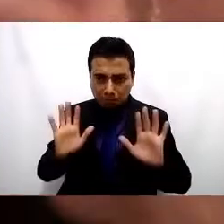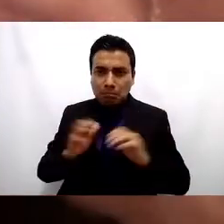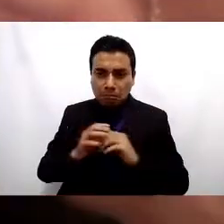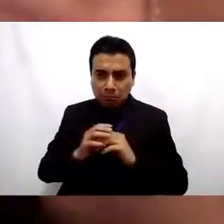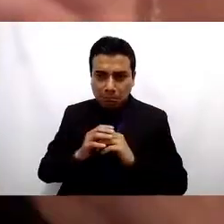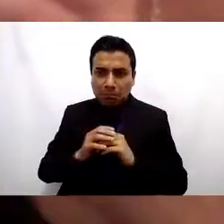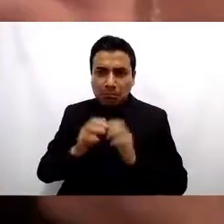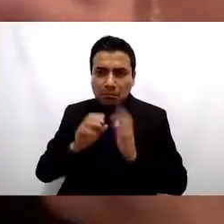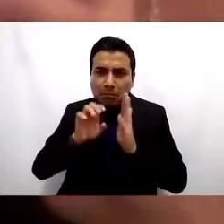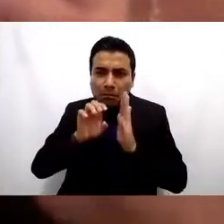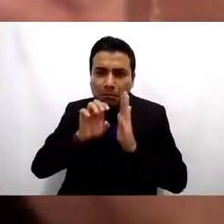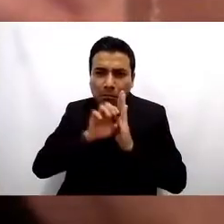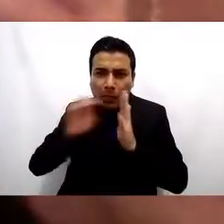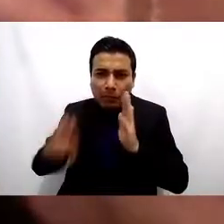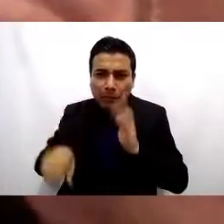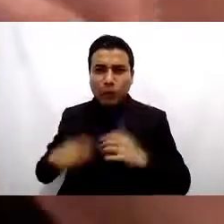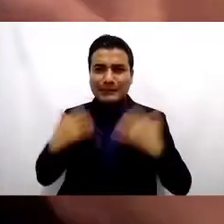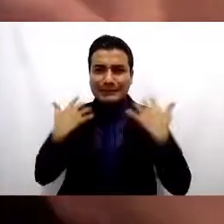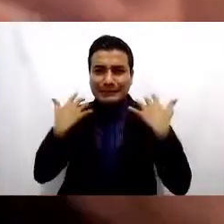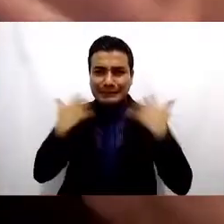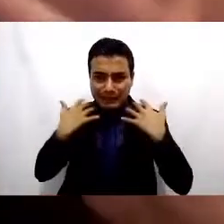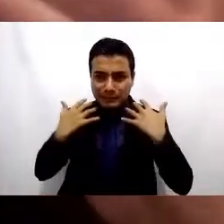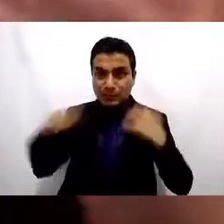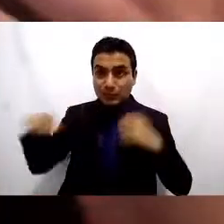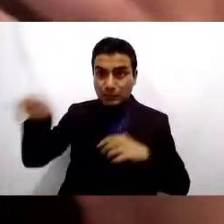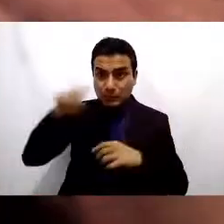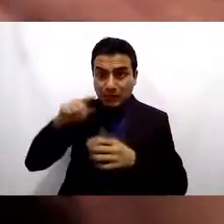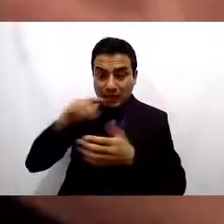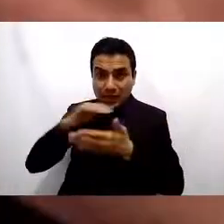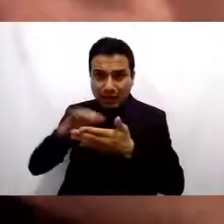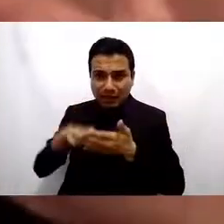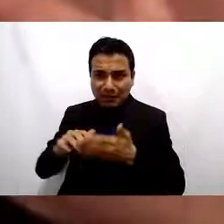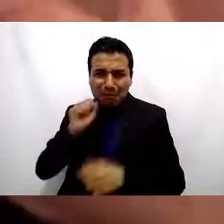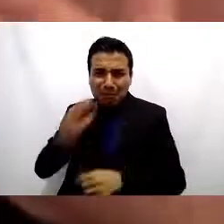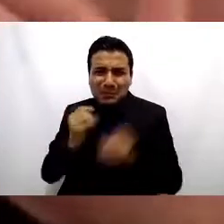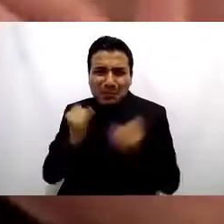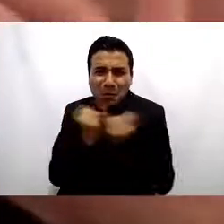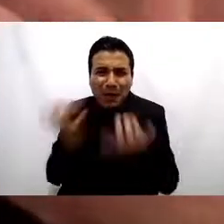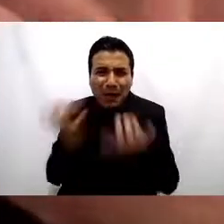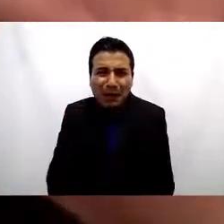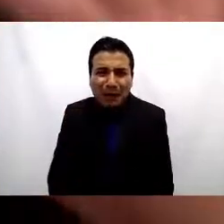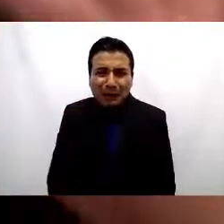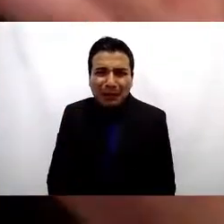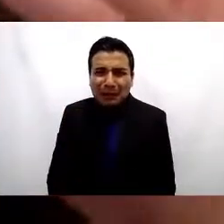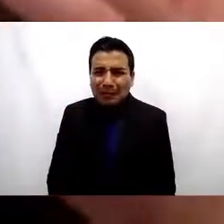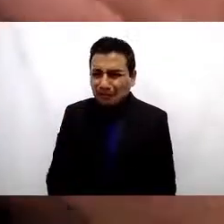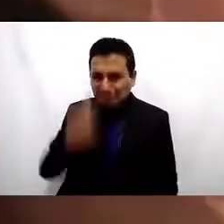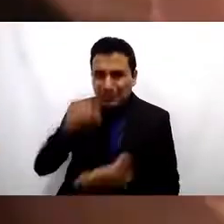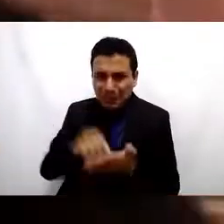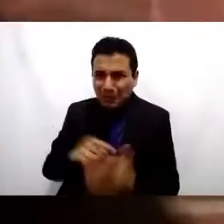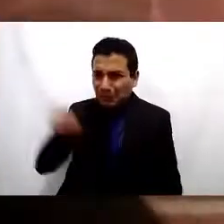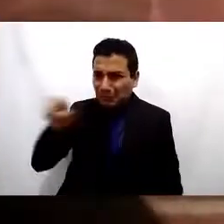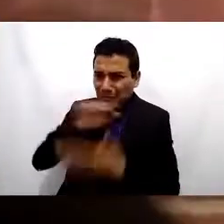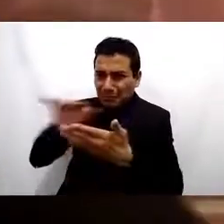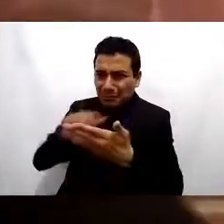las completas de Shakespeare y esto funcionaría exactamente igual. ¿Cómo les voy a decir que no si yo soy